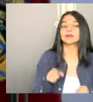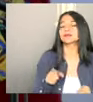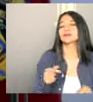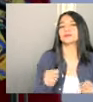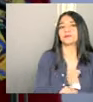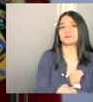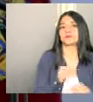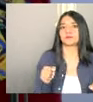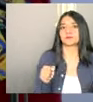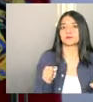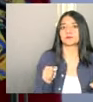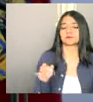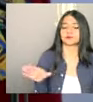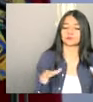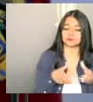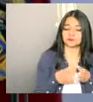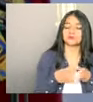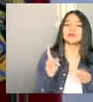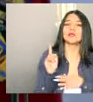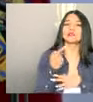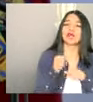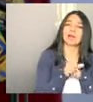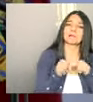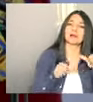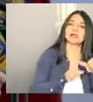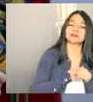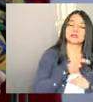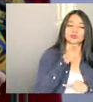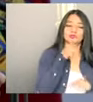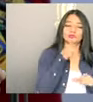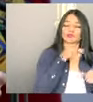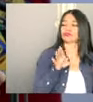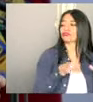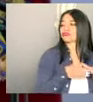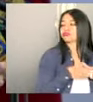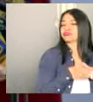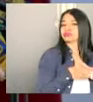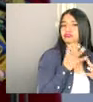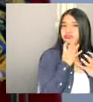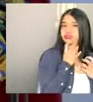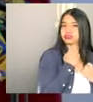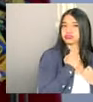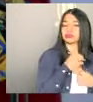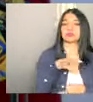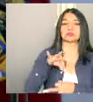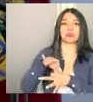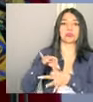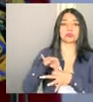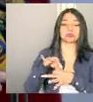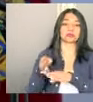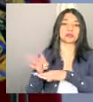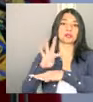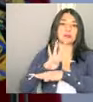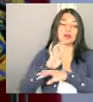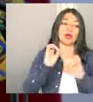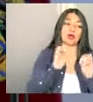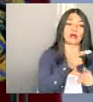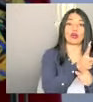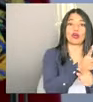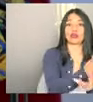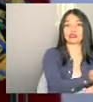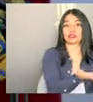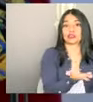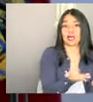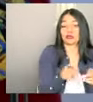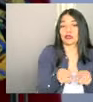el reparto de espacios de administración, los que terminan viabilizando votos, ya sea en la Asamblea Nacional, ¿no es cierto?, o eventualmente en los